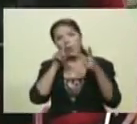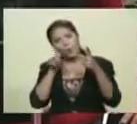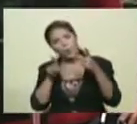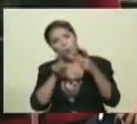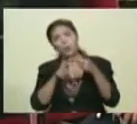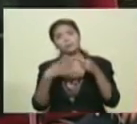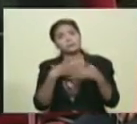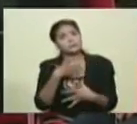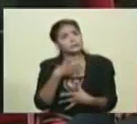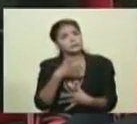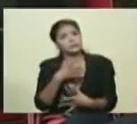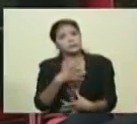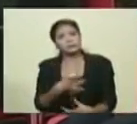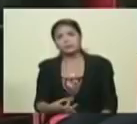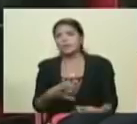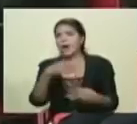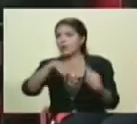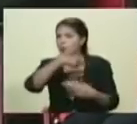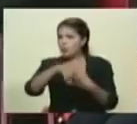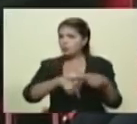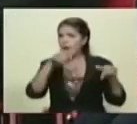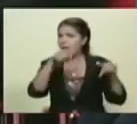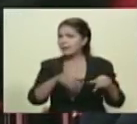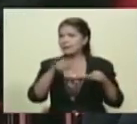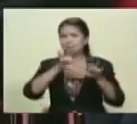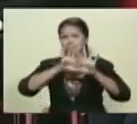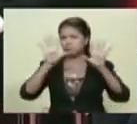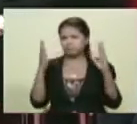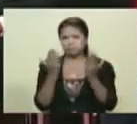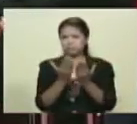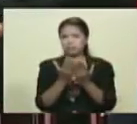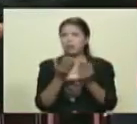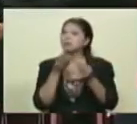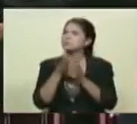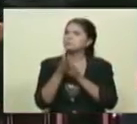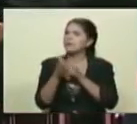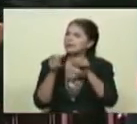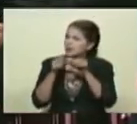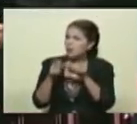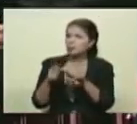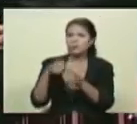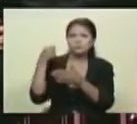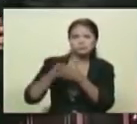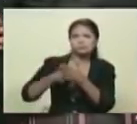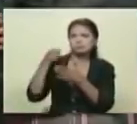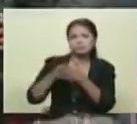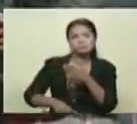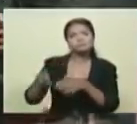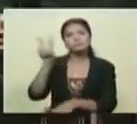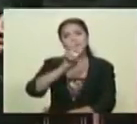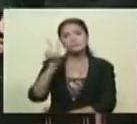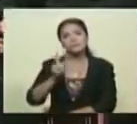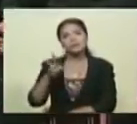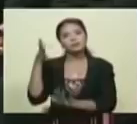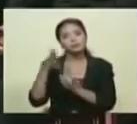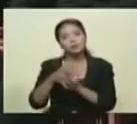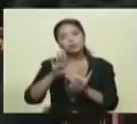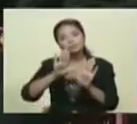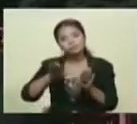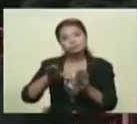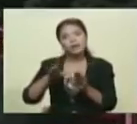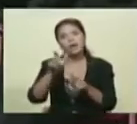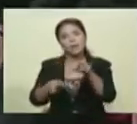interesa muchísimo a la izquierda en general es qué se continúa haciendo en su país en favor de los más